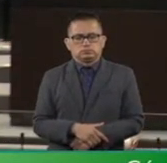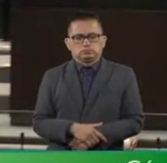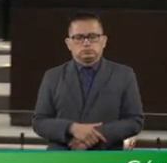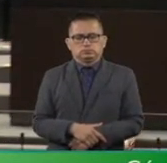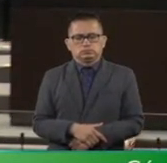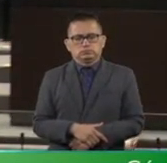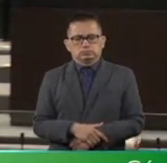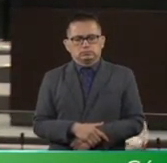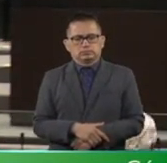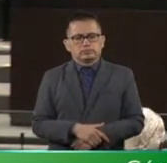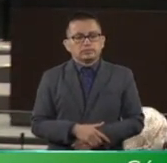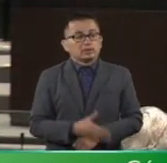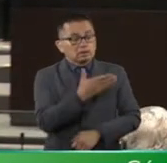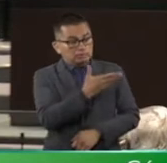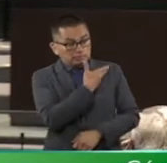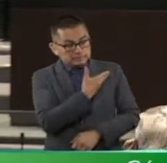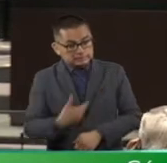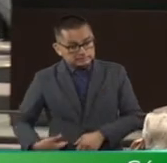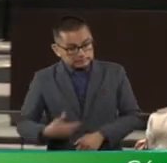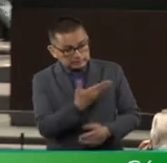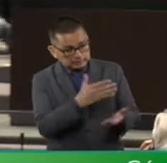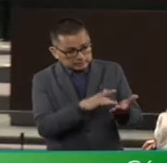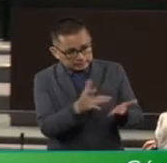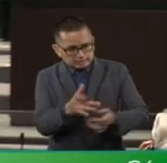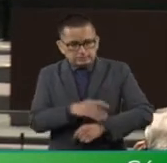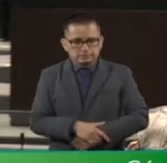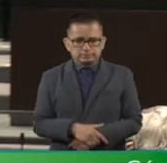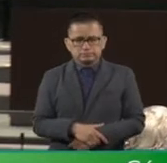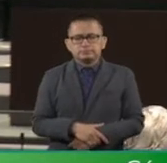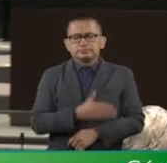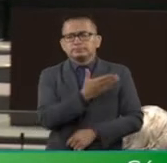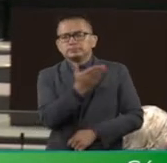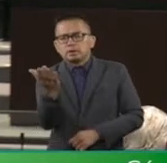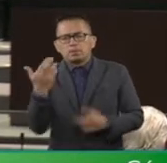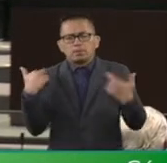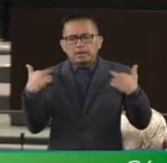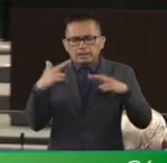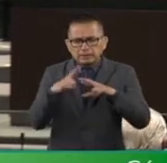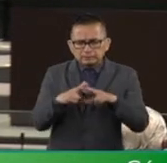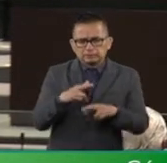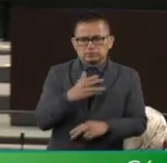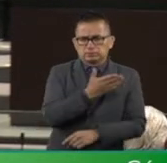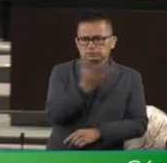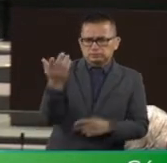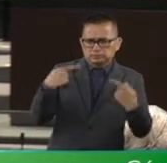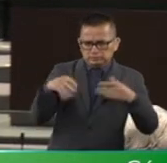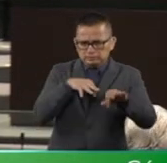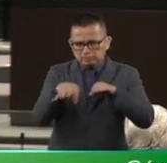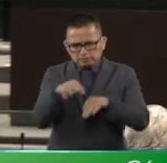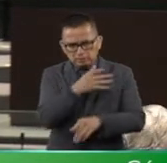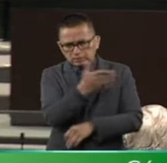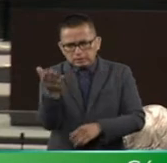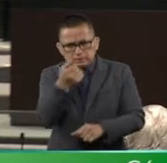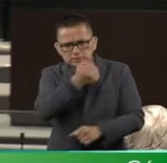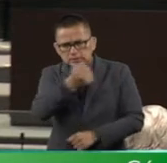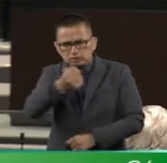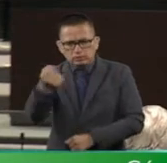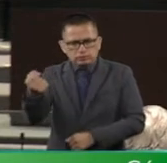Gracias, presidente, y también desde acá saludo a los maestros, a las maestras, a los trabajadores de México.